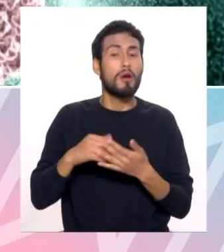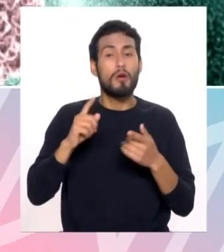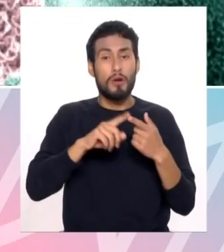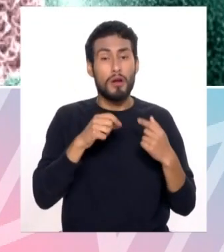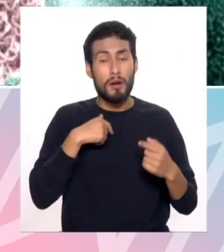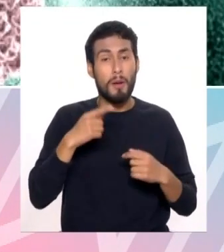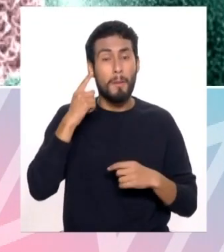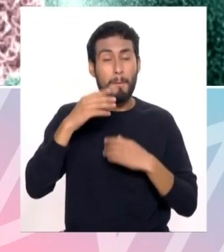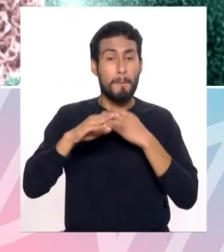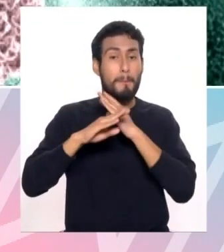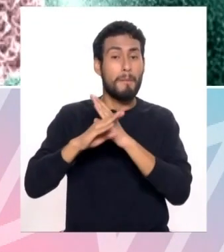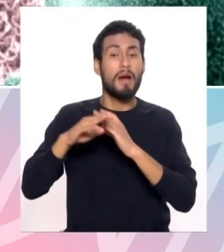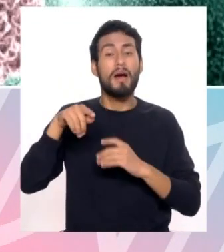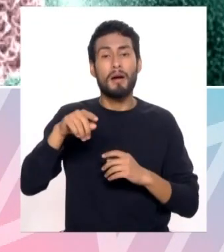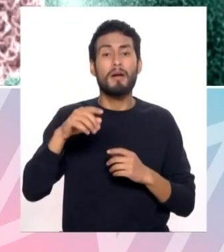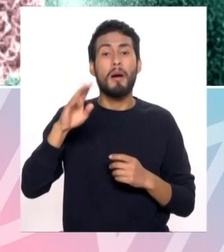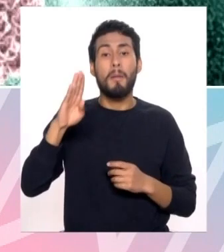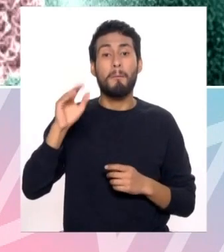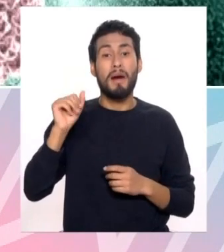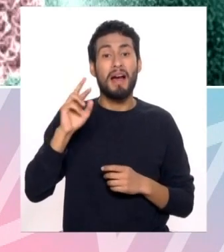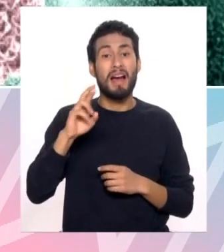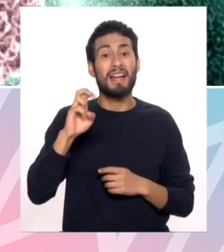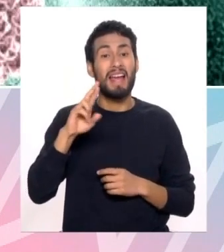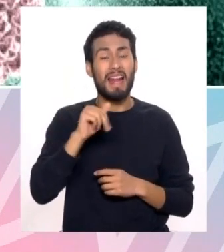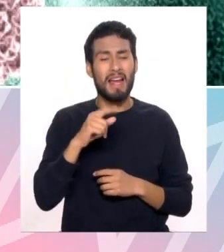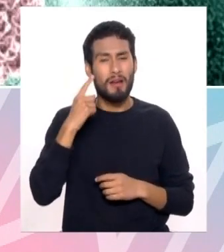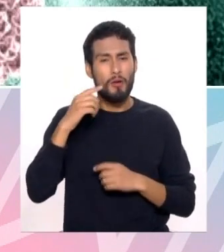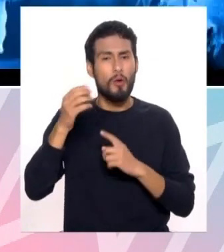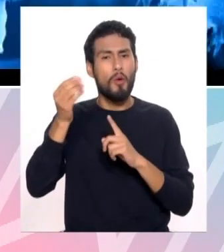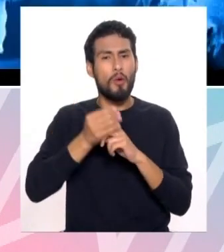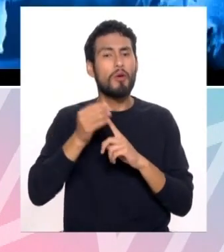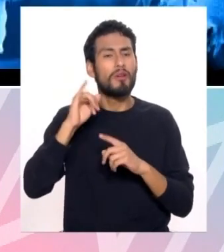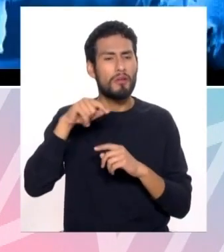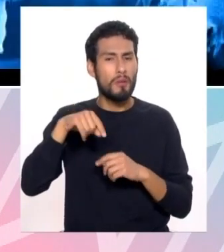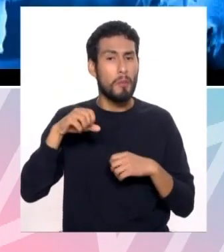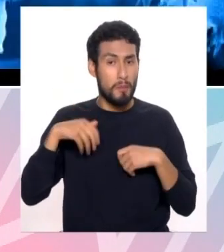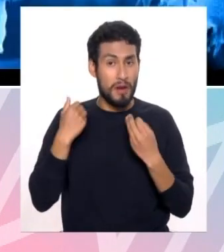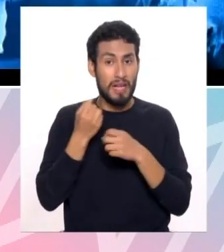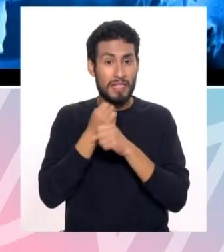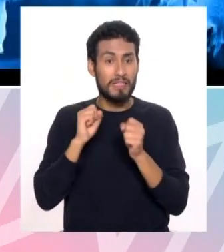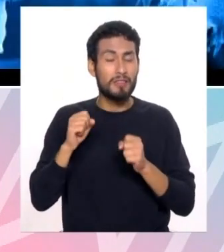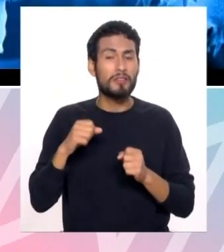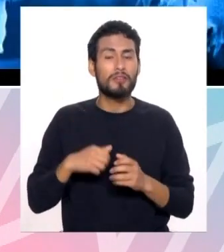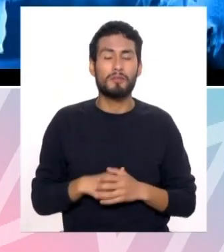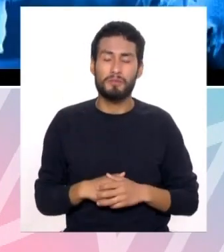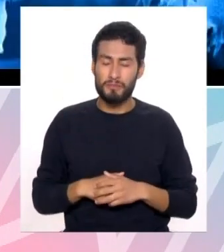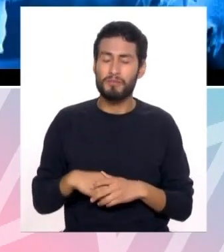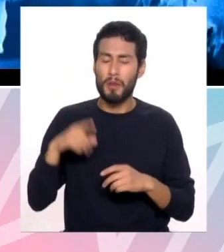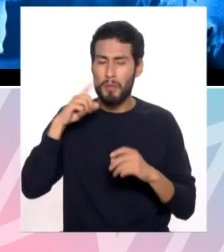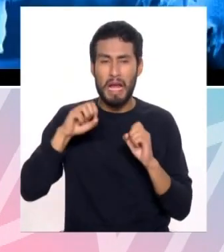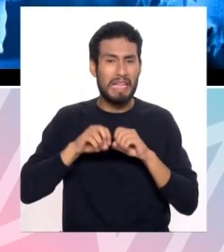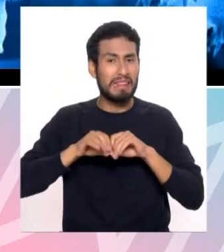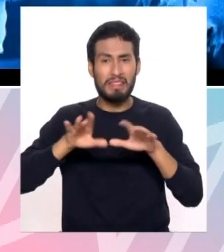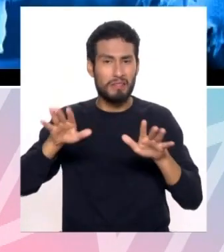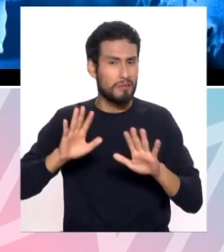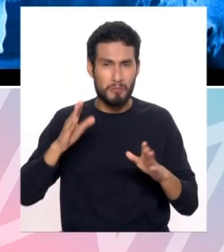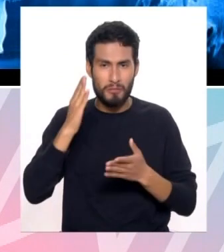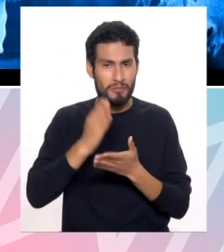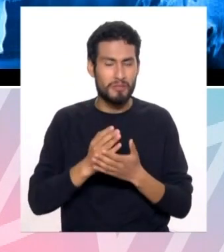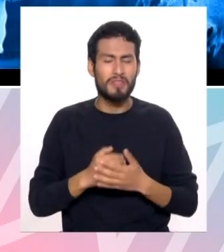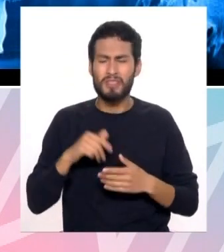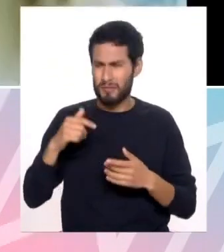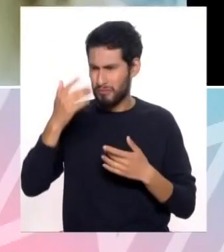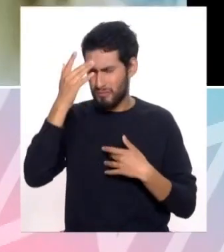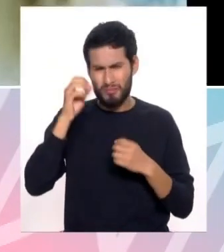de barrera, como es el preservativo, justamente para prevenir la diseminación de estas infecciones, ¿no? Entonces, tenemos un alto índice de